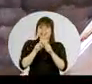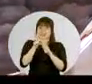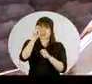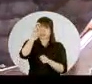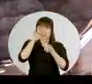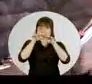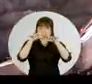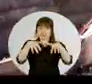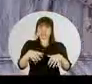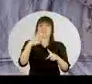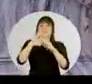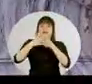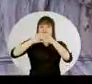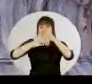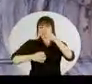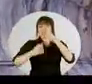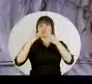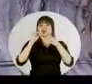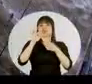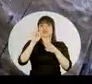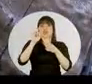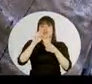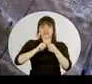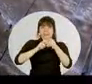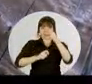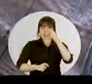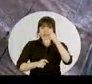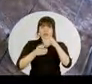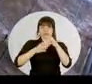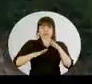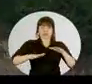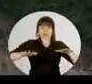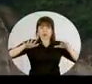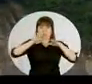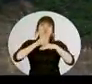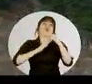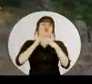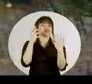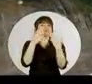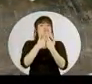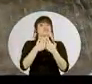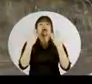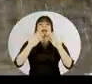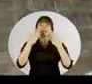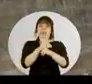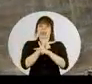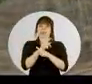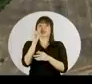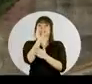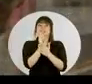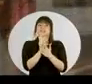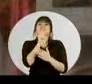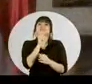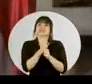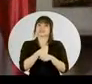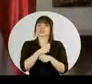de alto y un pozo de 98 metros de profundidad. Todas estas construcciones son amigables con el ambiente y han sido